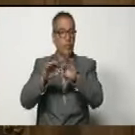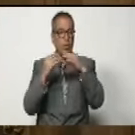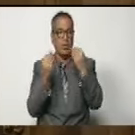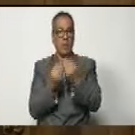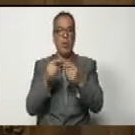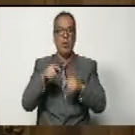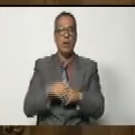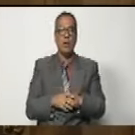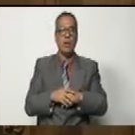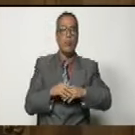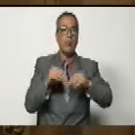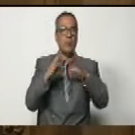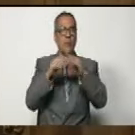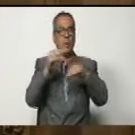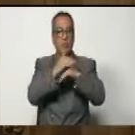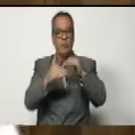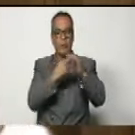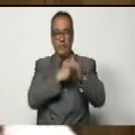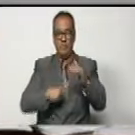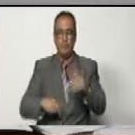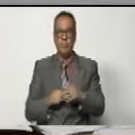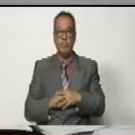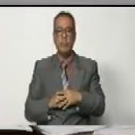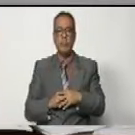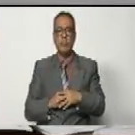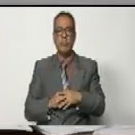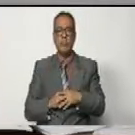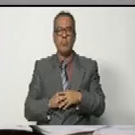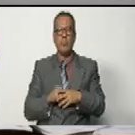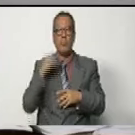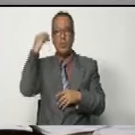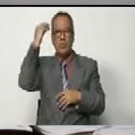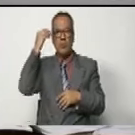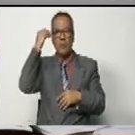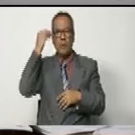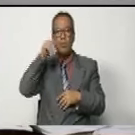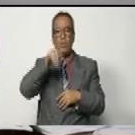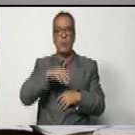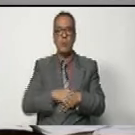ni burocráticas. Es todo, ciudadano vicepresidente. En consideración.